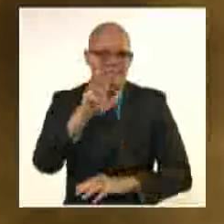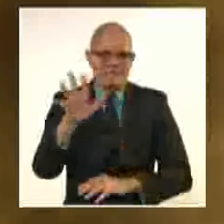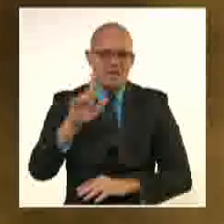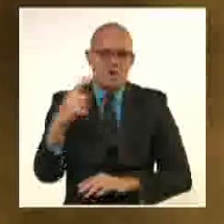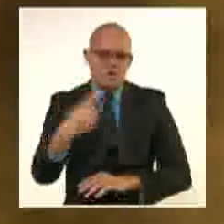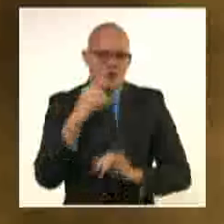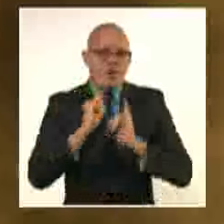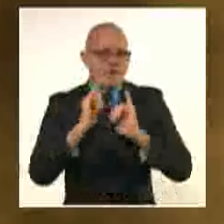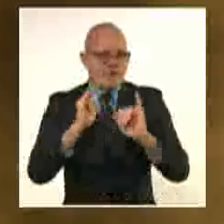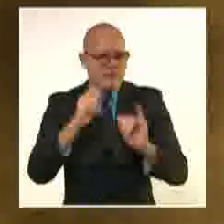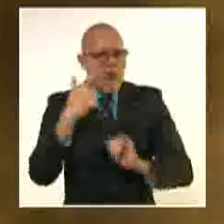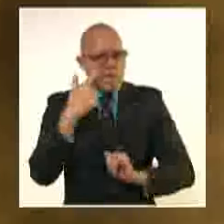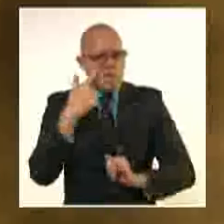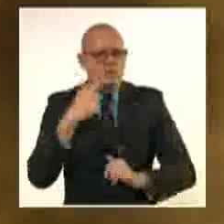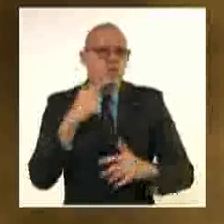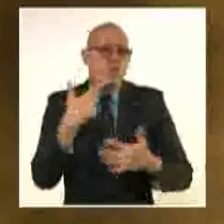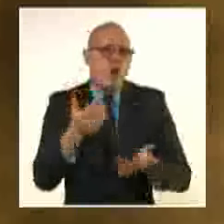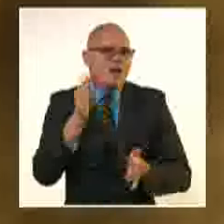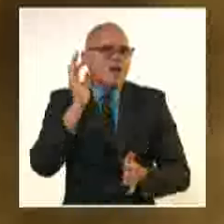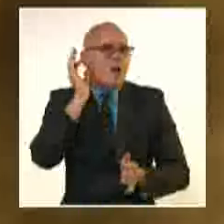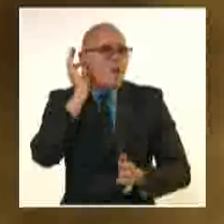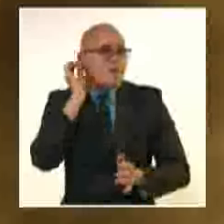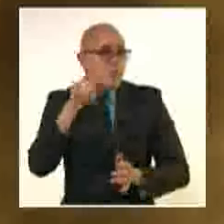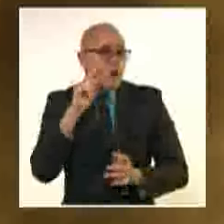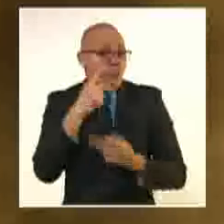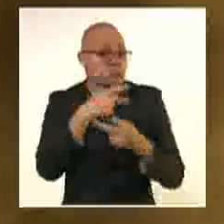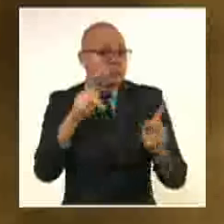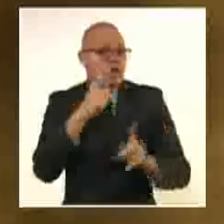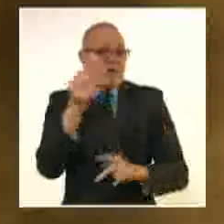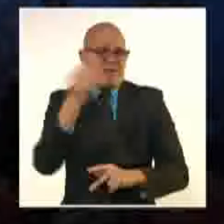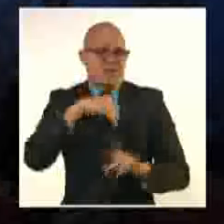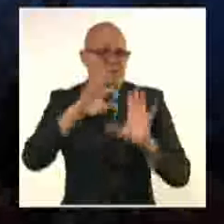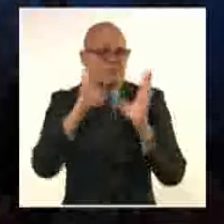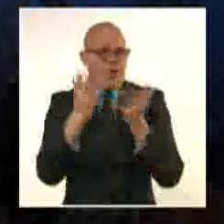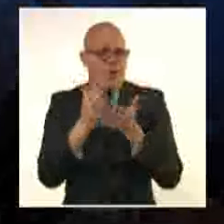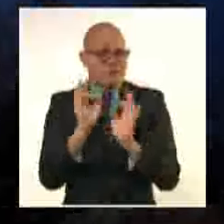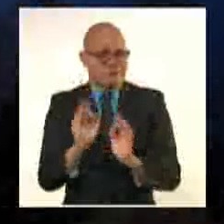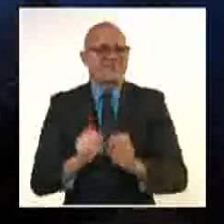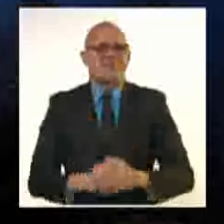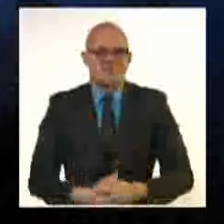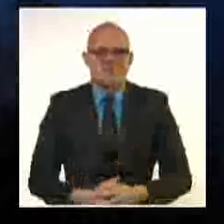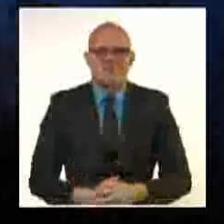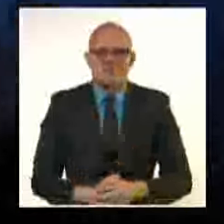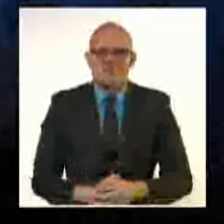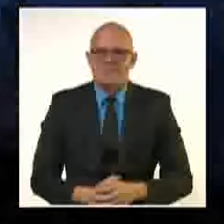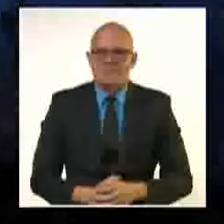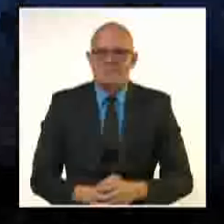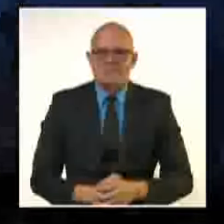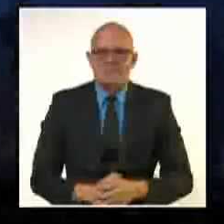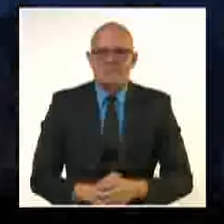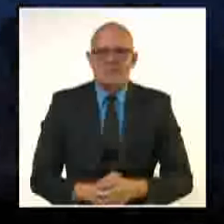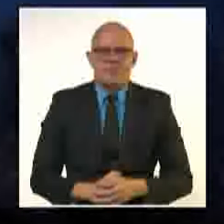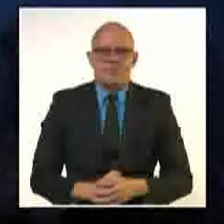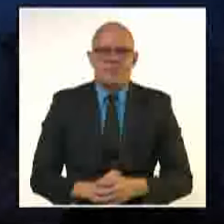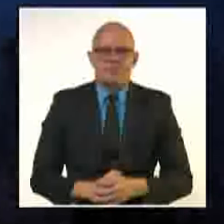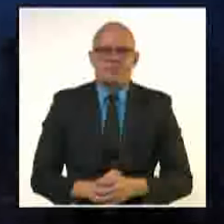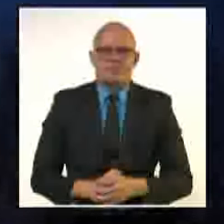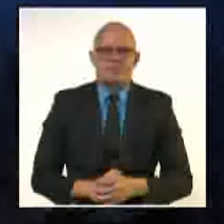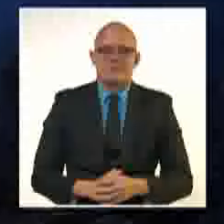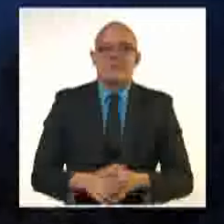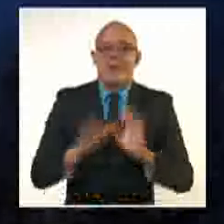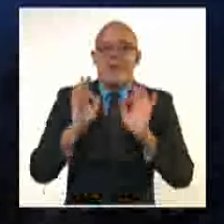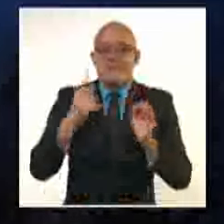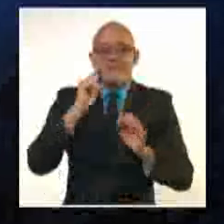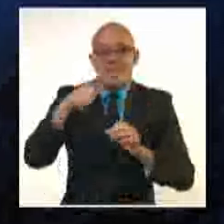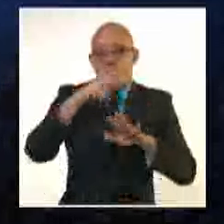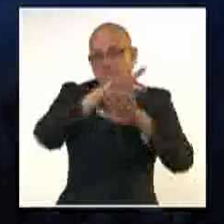los detalles en la voz de una de las expertas cubanas que los ha estudiado con mayor detenimiento. Las profundidades del mar son